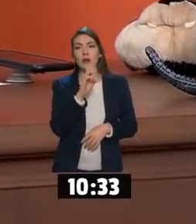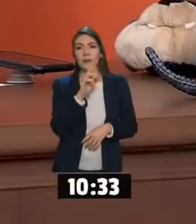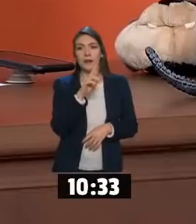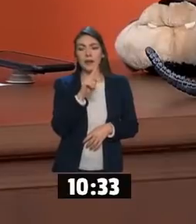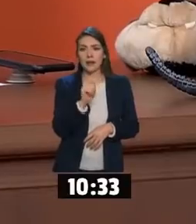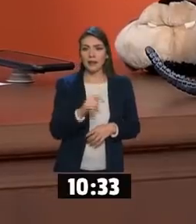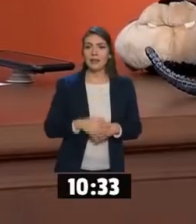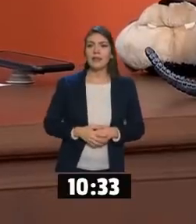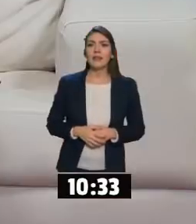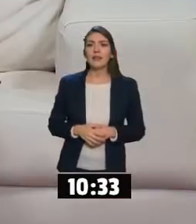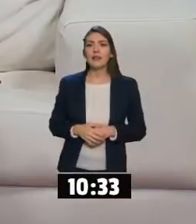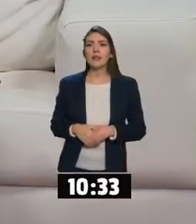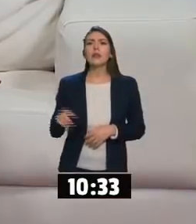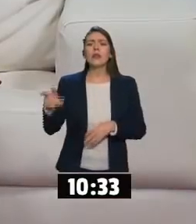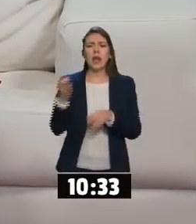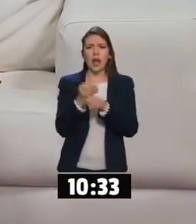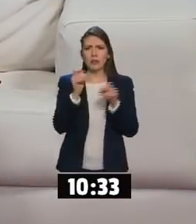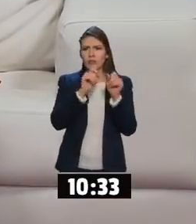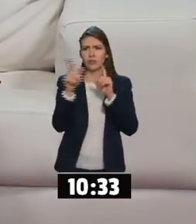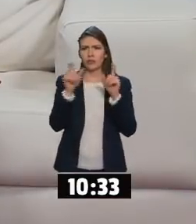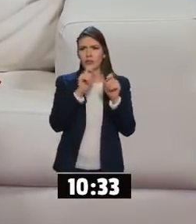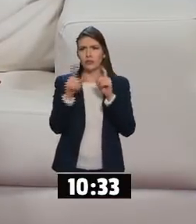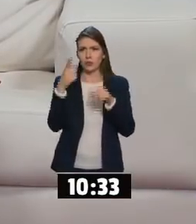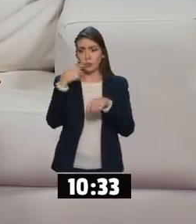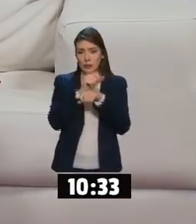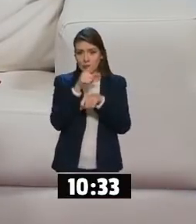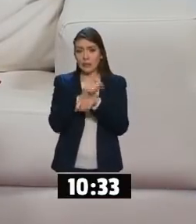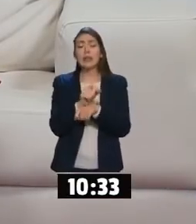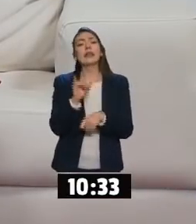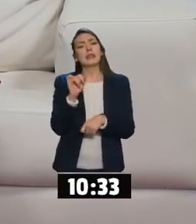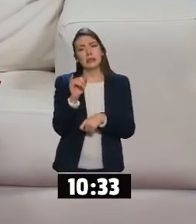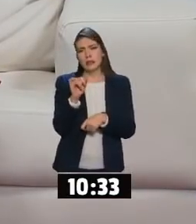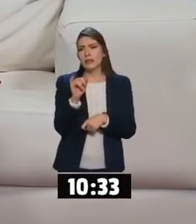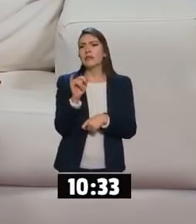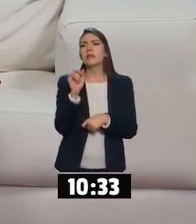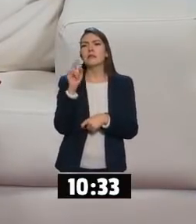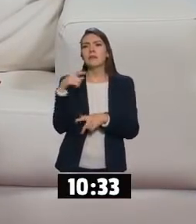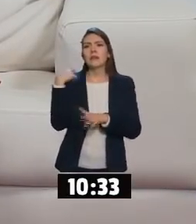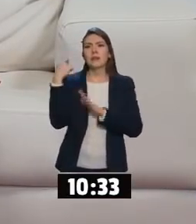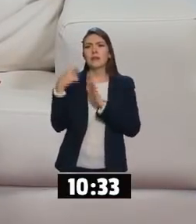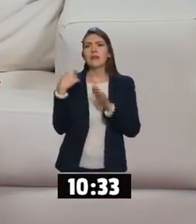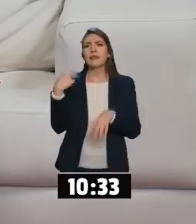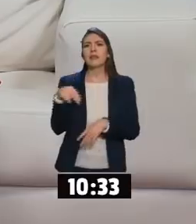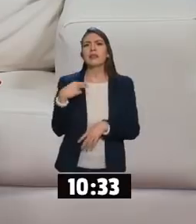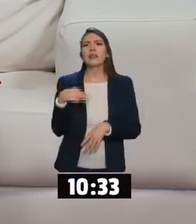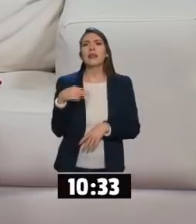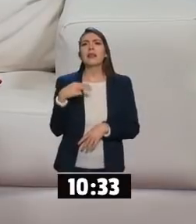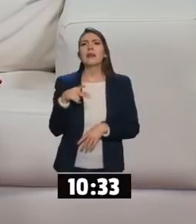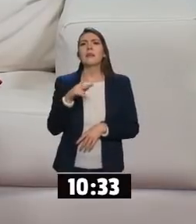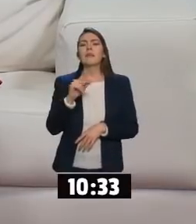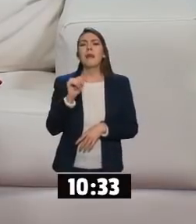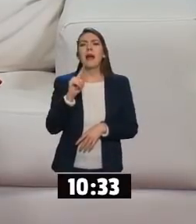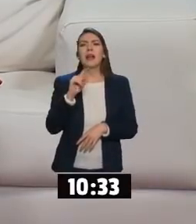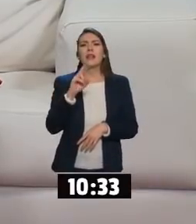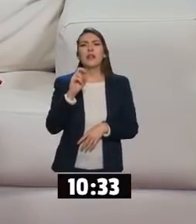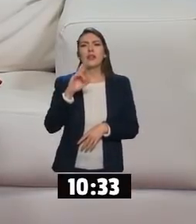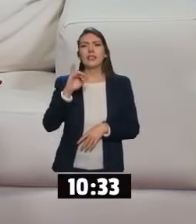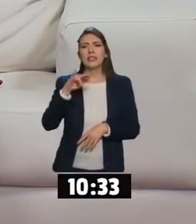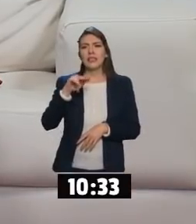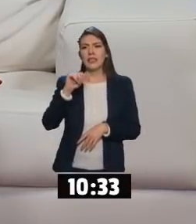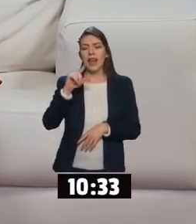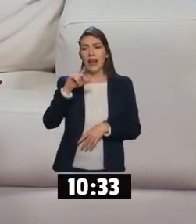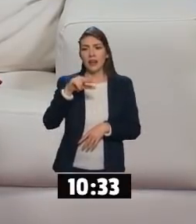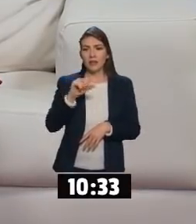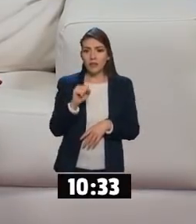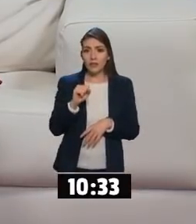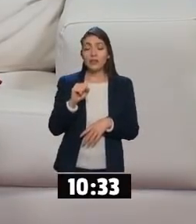transmisión semanal. Sí, bueno, tenemos el podcast de La Hora Feliz y tenemos el programa que se llama Patrocínanos todos los jueves y ahorita ya nos vamos de gira, señor. Nos